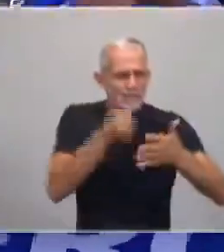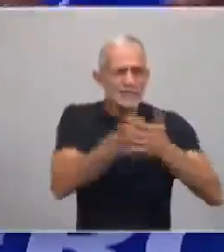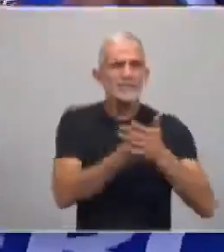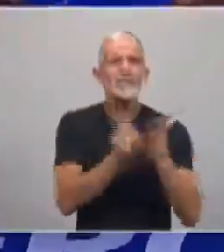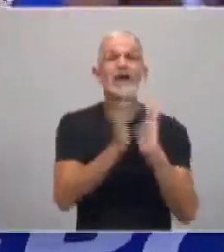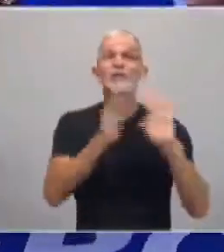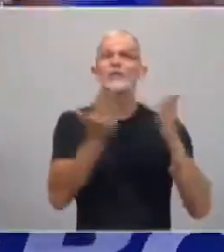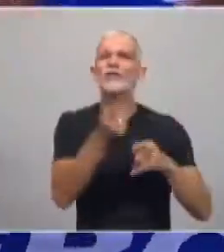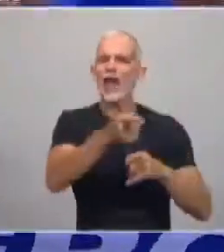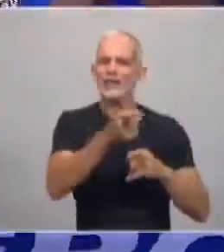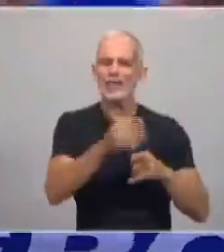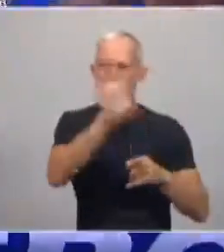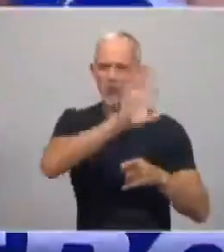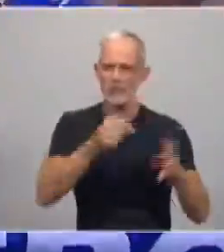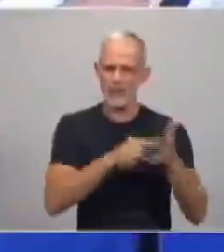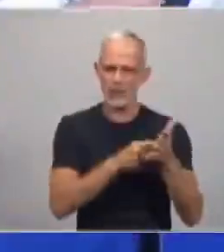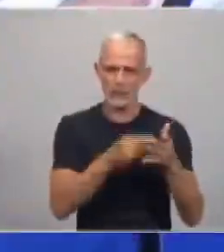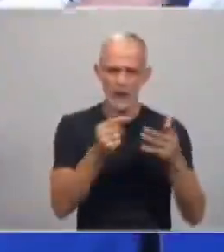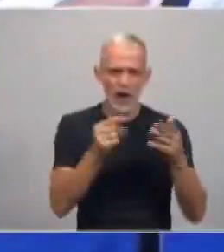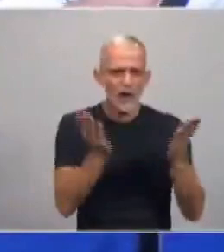los estudiantes de nuestra provincia.